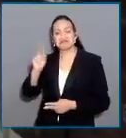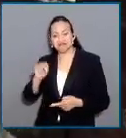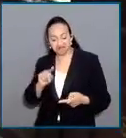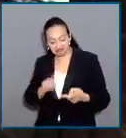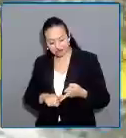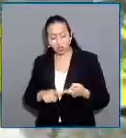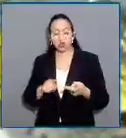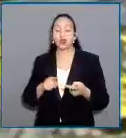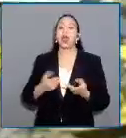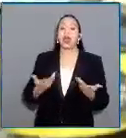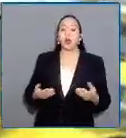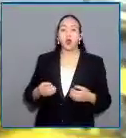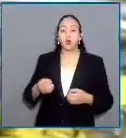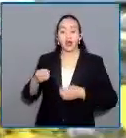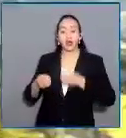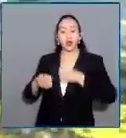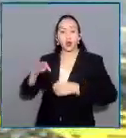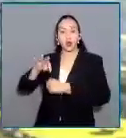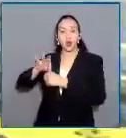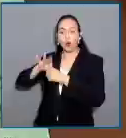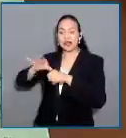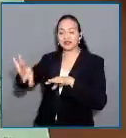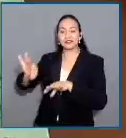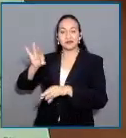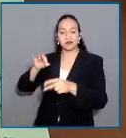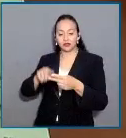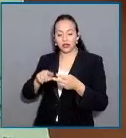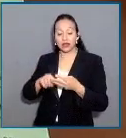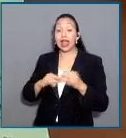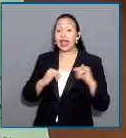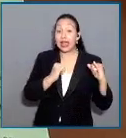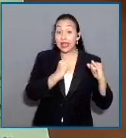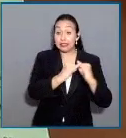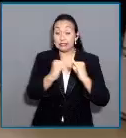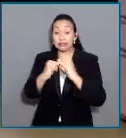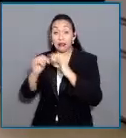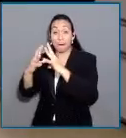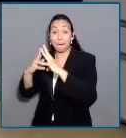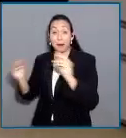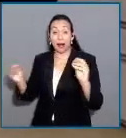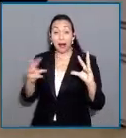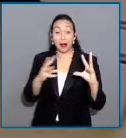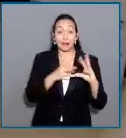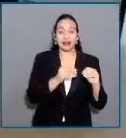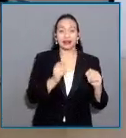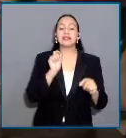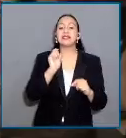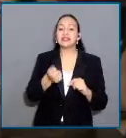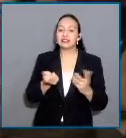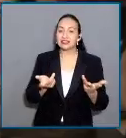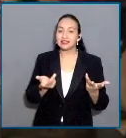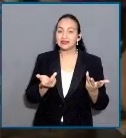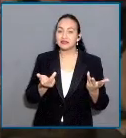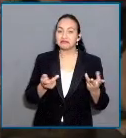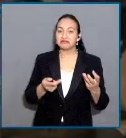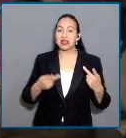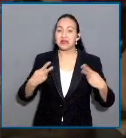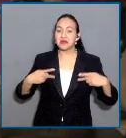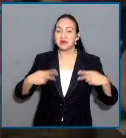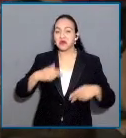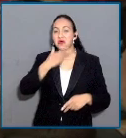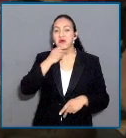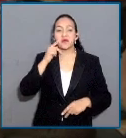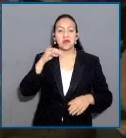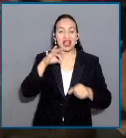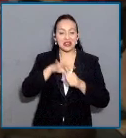jueces y la eliminación de organismos autónomos son signos de la erosión democrática que vive nuestro país. Así lo aseguró Fernanda